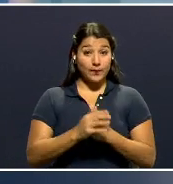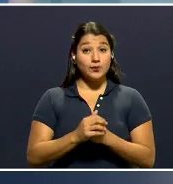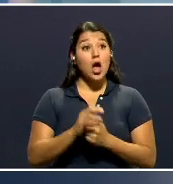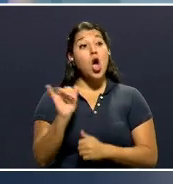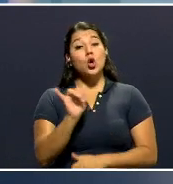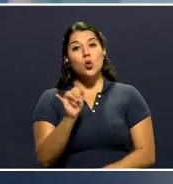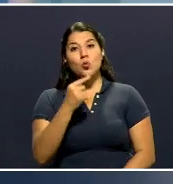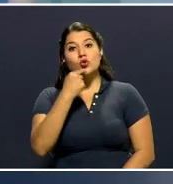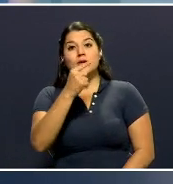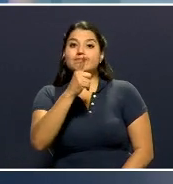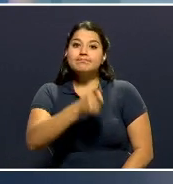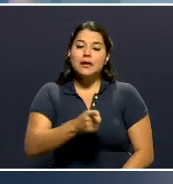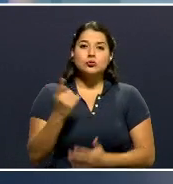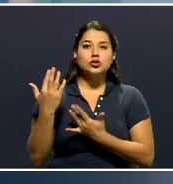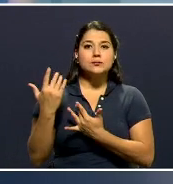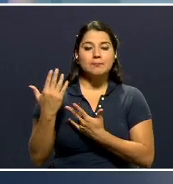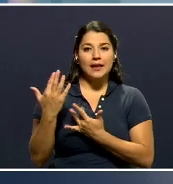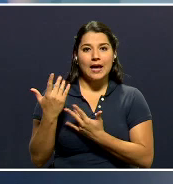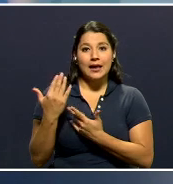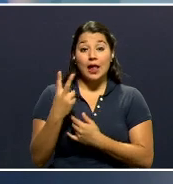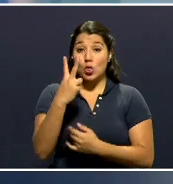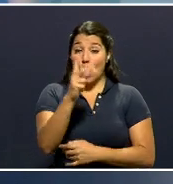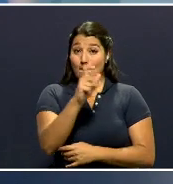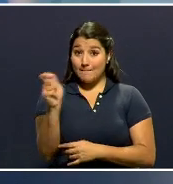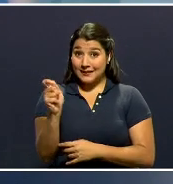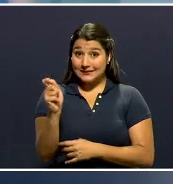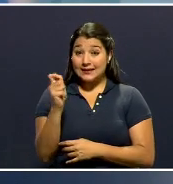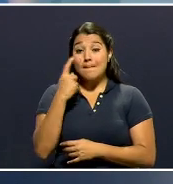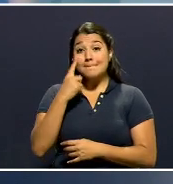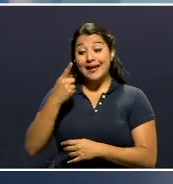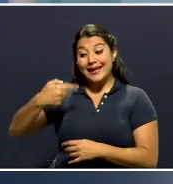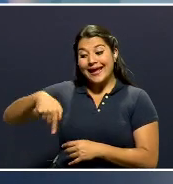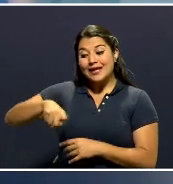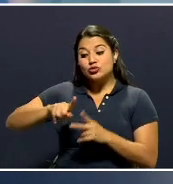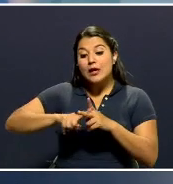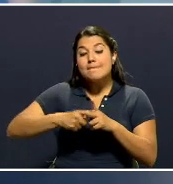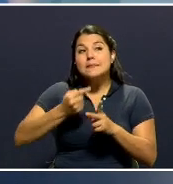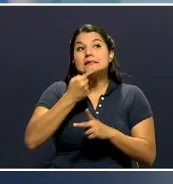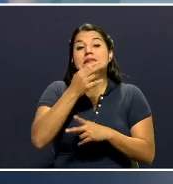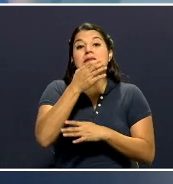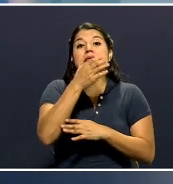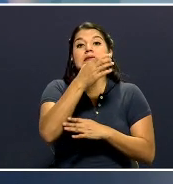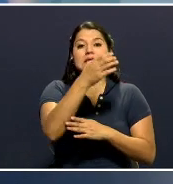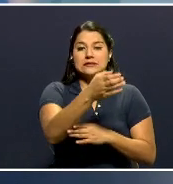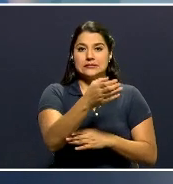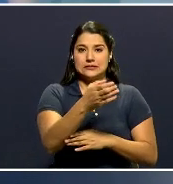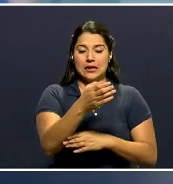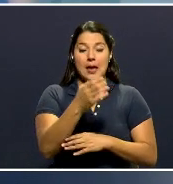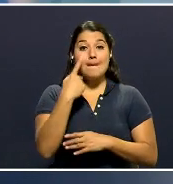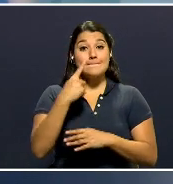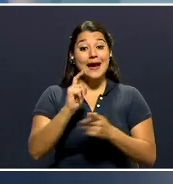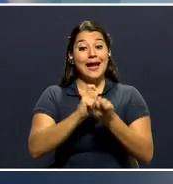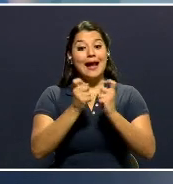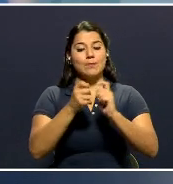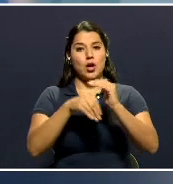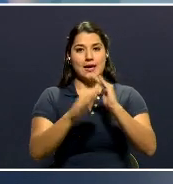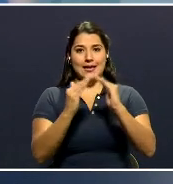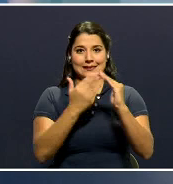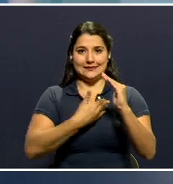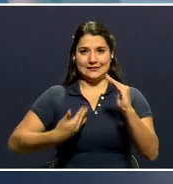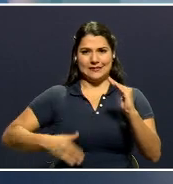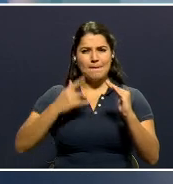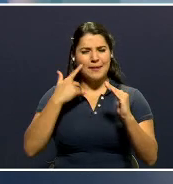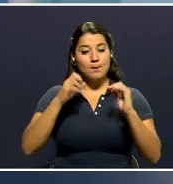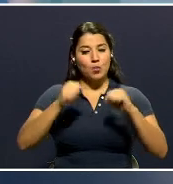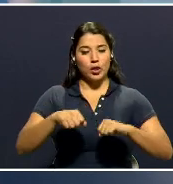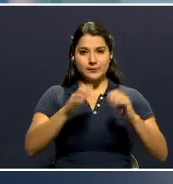lo decíamos, hay que esperar prácticamente 2 meses ya para que se empiecen a dar las recomendaciones con el fin de poner